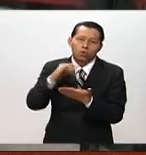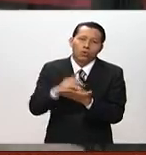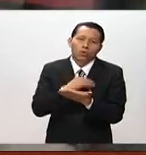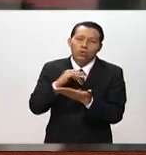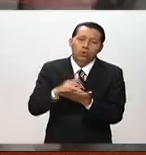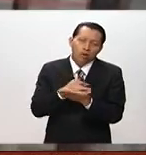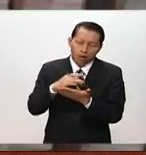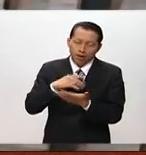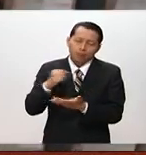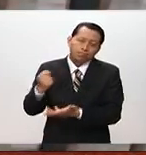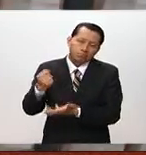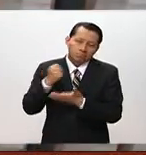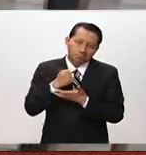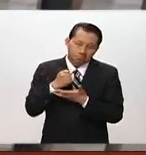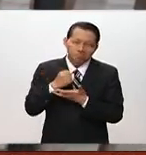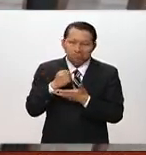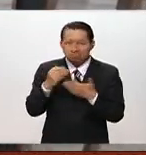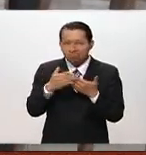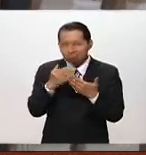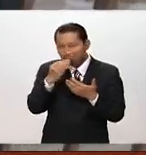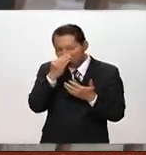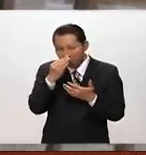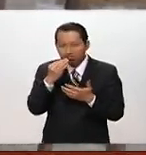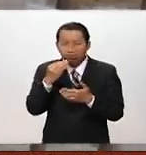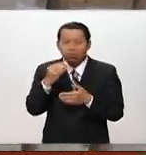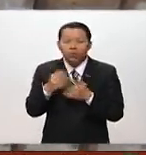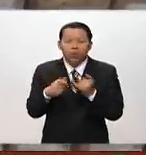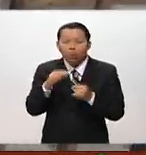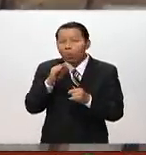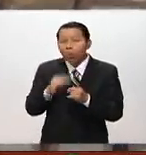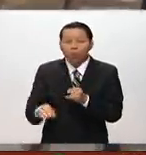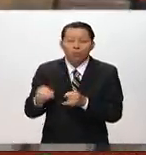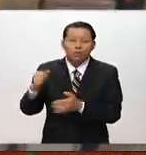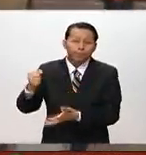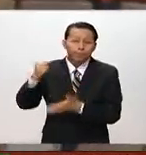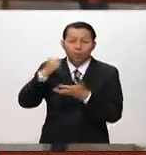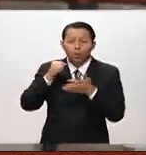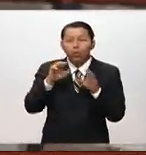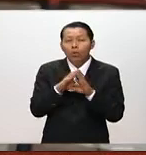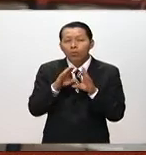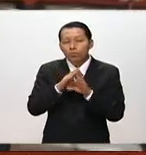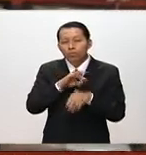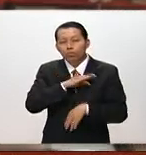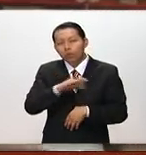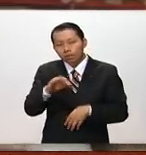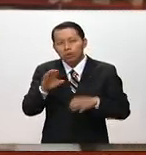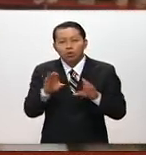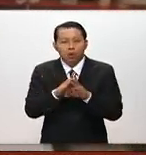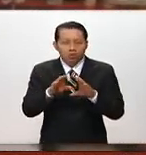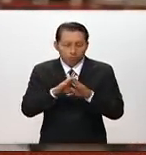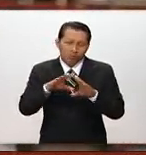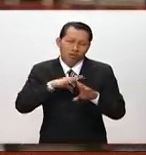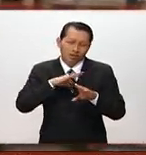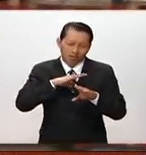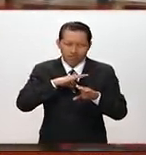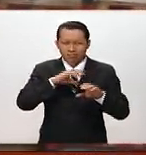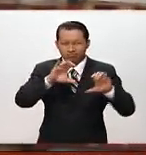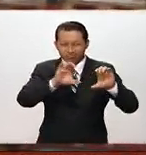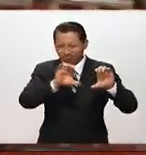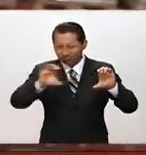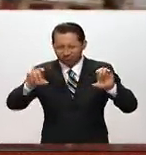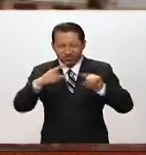varios recursos pequeños, ¿verdad?, de oficinas y todo. Ya el último fue para ya implementar los racks, montacarga, un